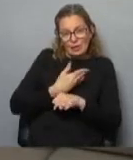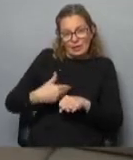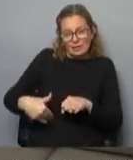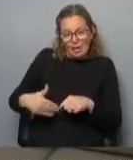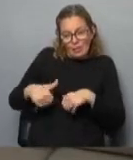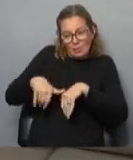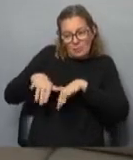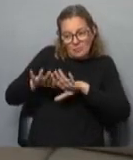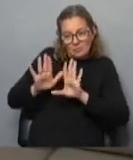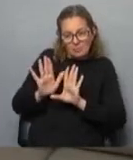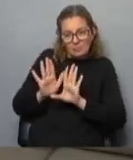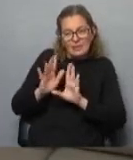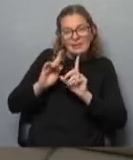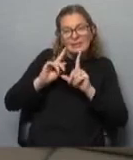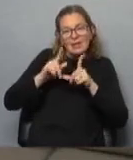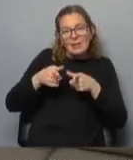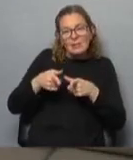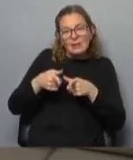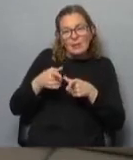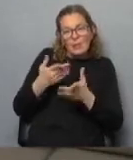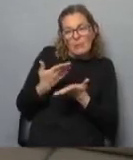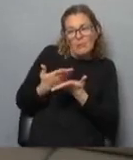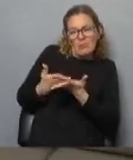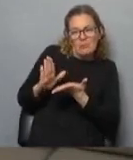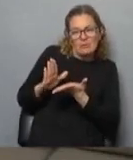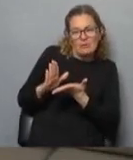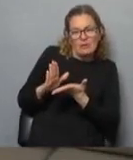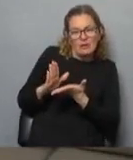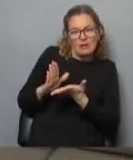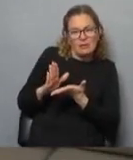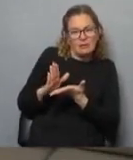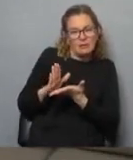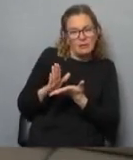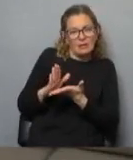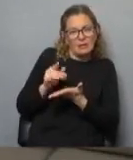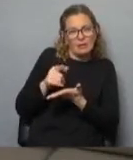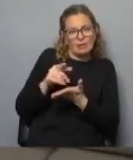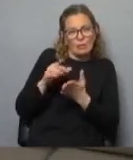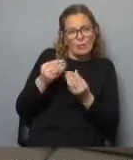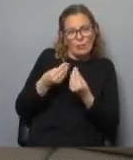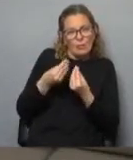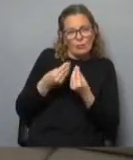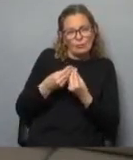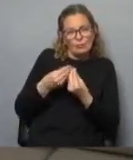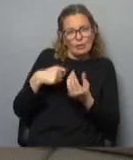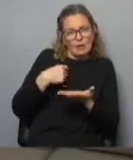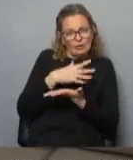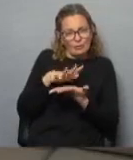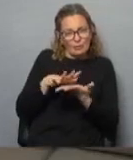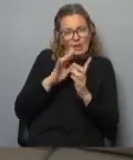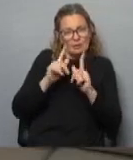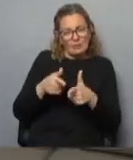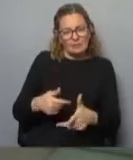y también la indiferencia es total de parte de la sociedad